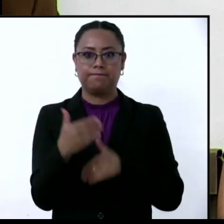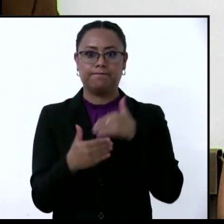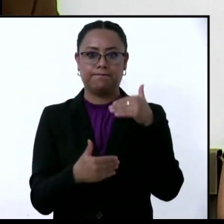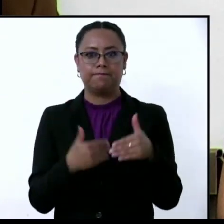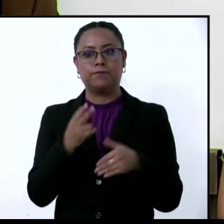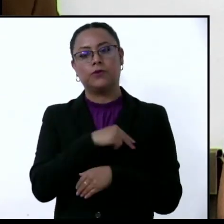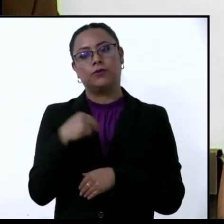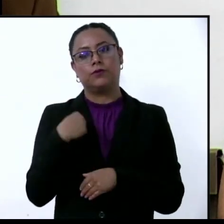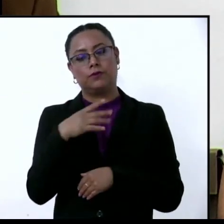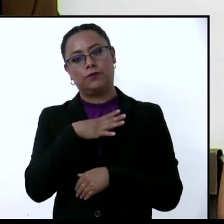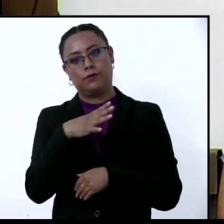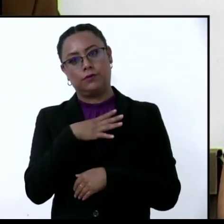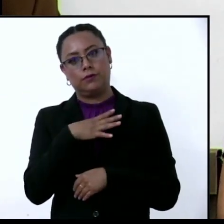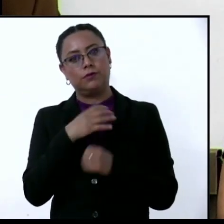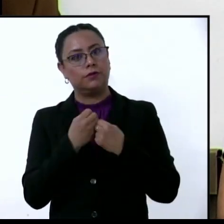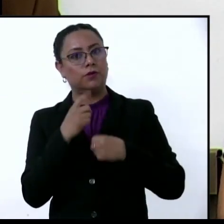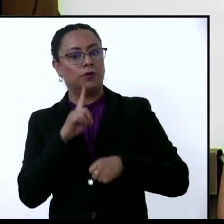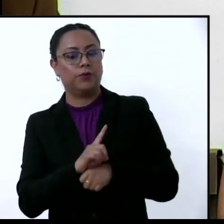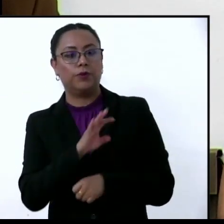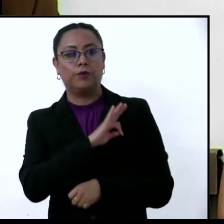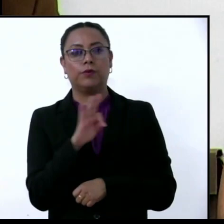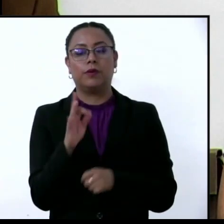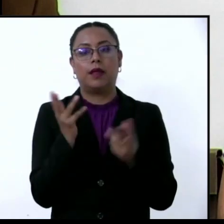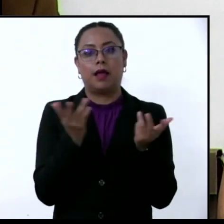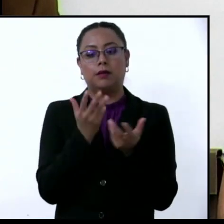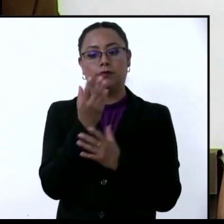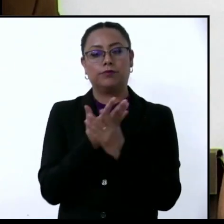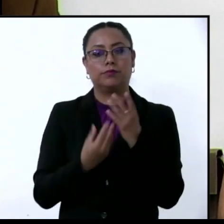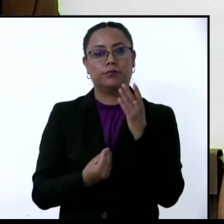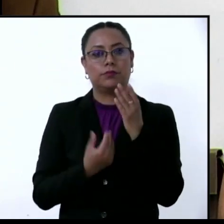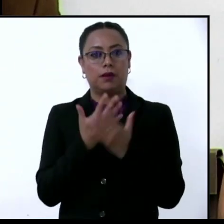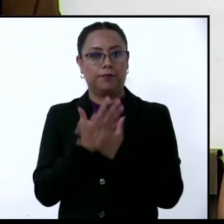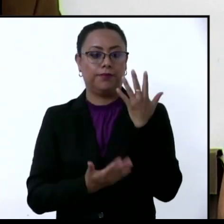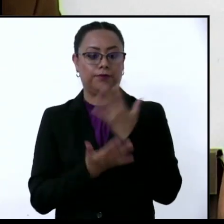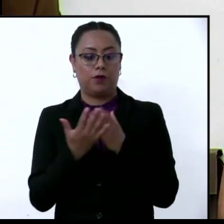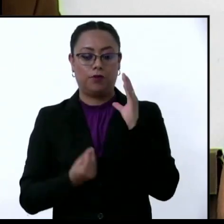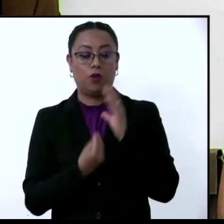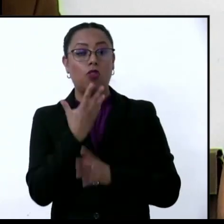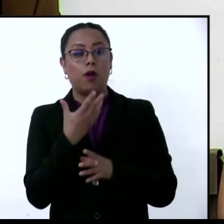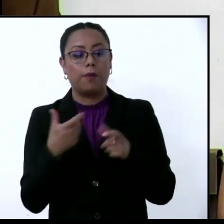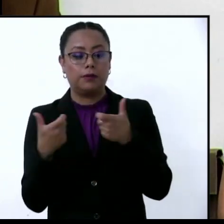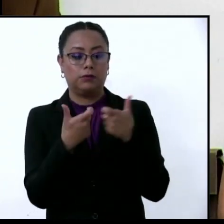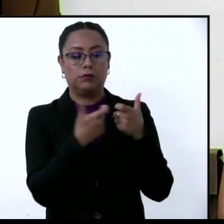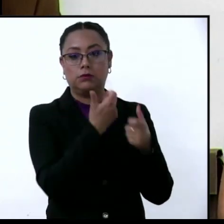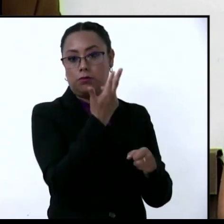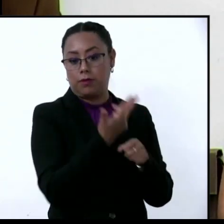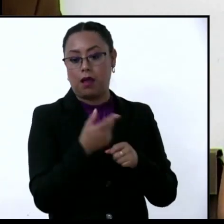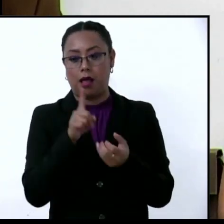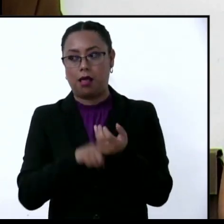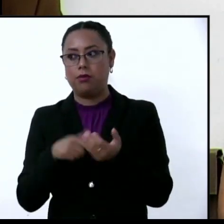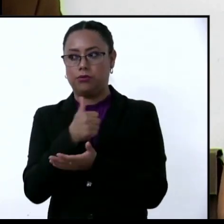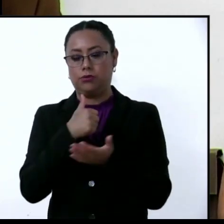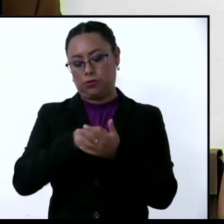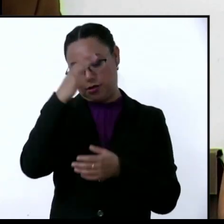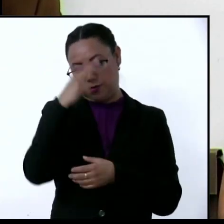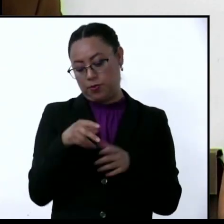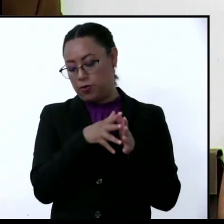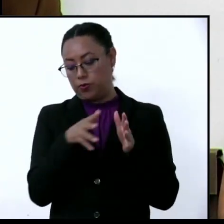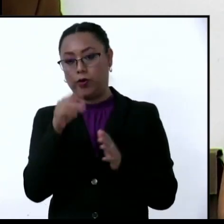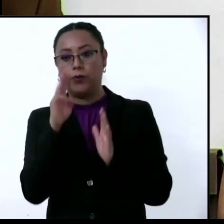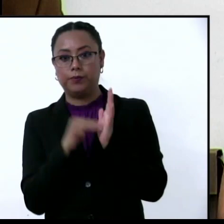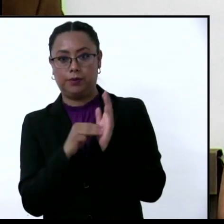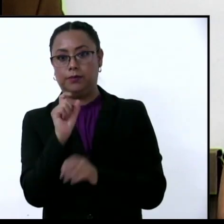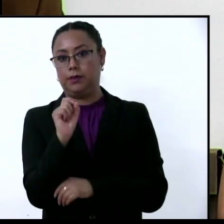hemos tenido también la posibilidad de crear nuevas cooperativas en Ciudad de México. En el ejercicio